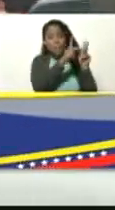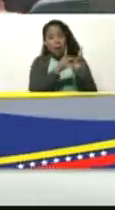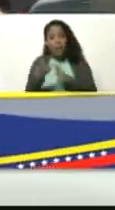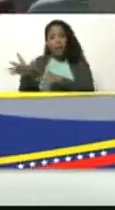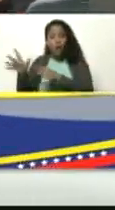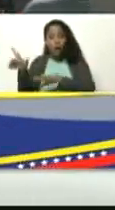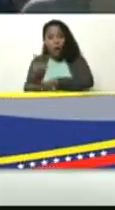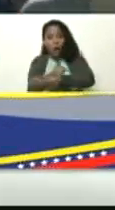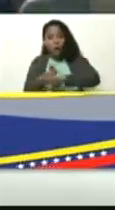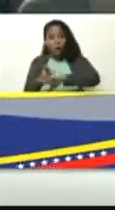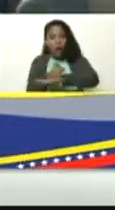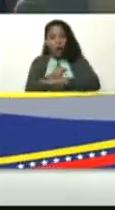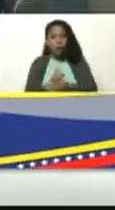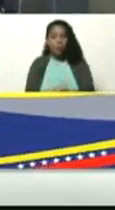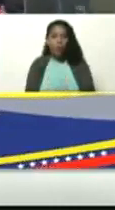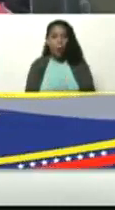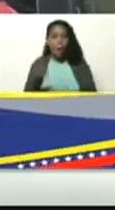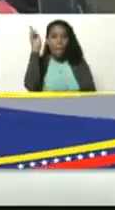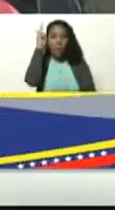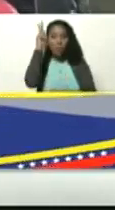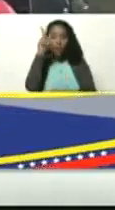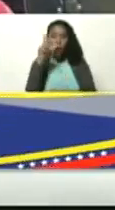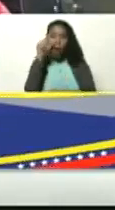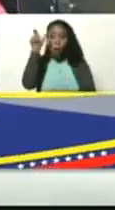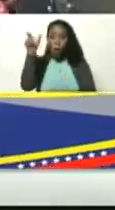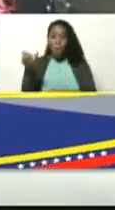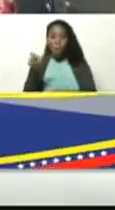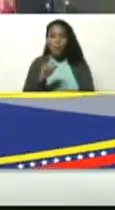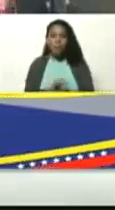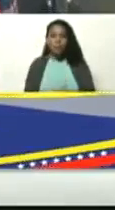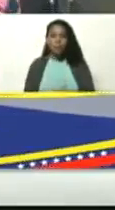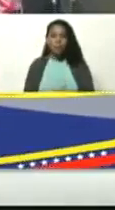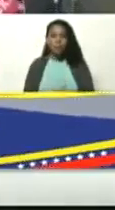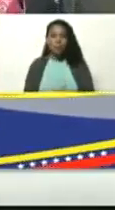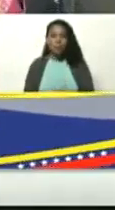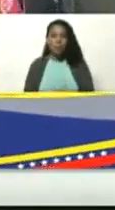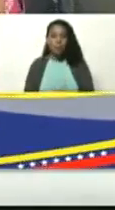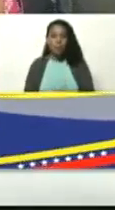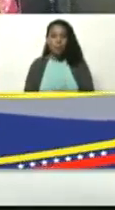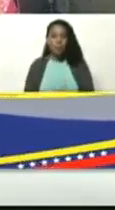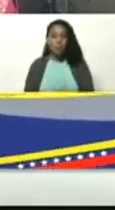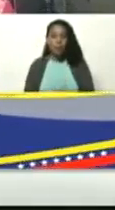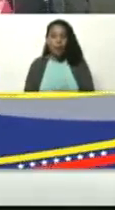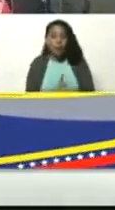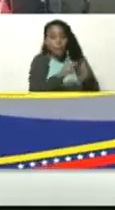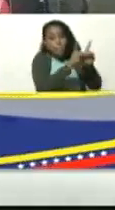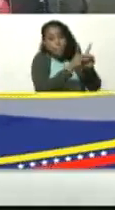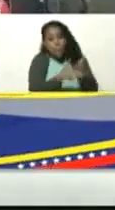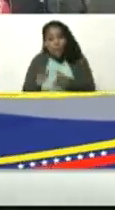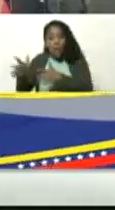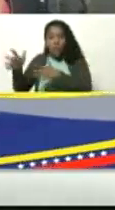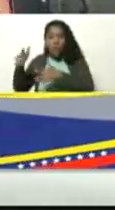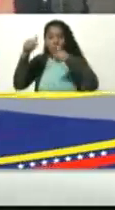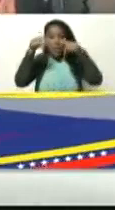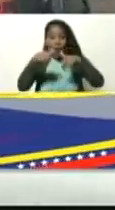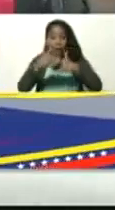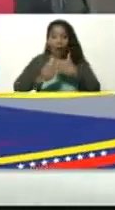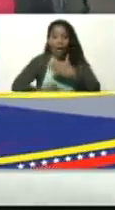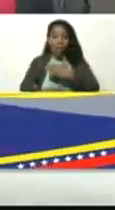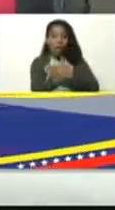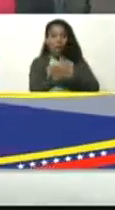Gobierno, profesor Ricardo Menéndez, lo que es la planificación de aquí en